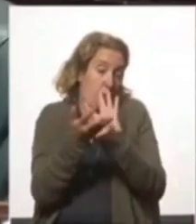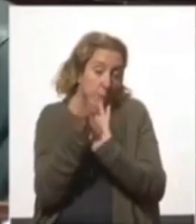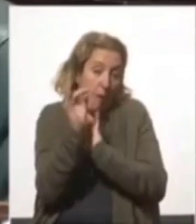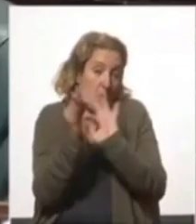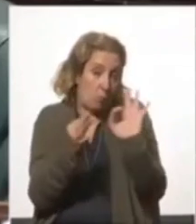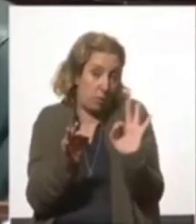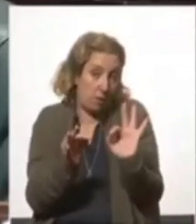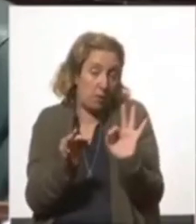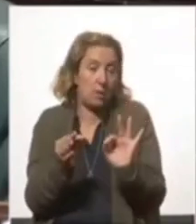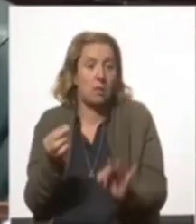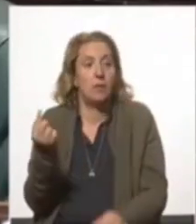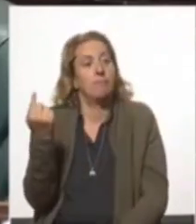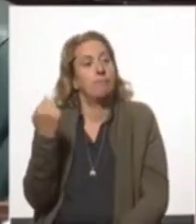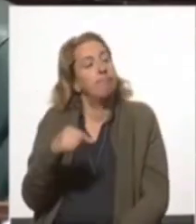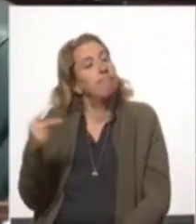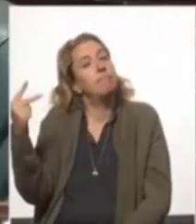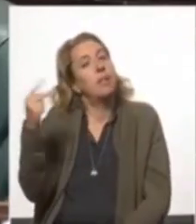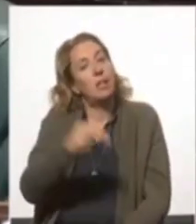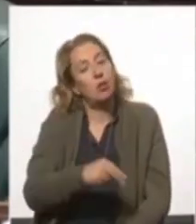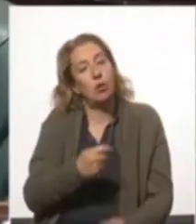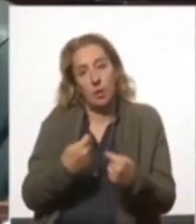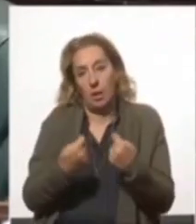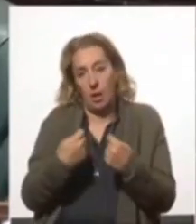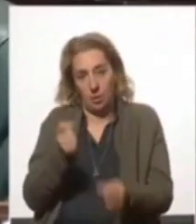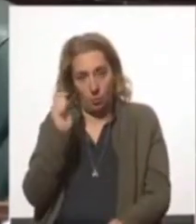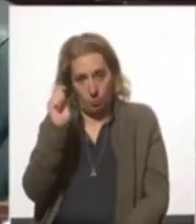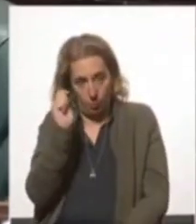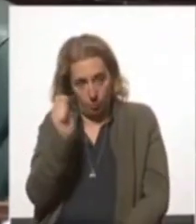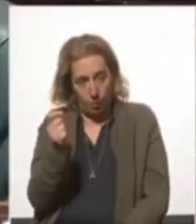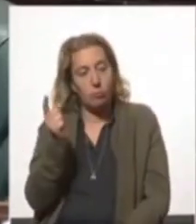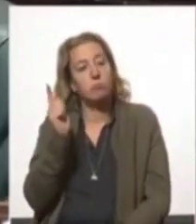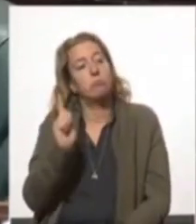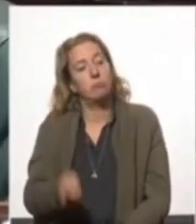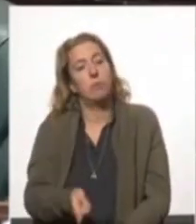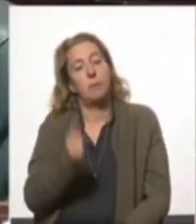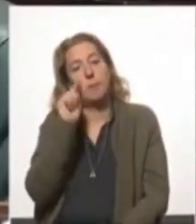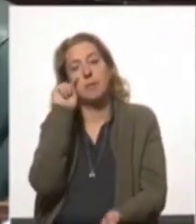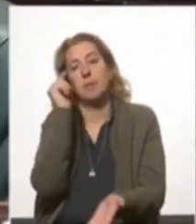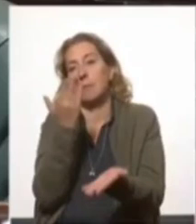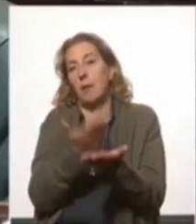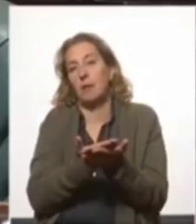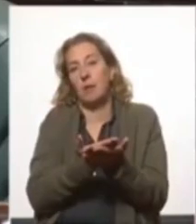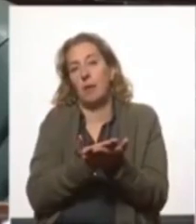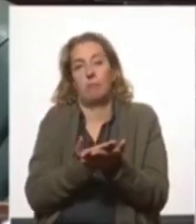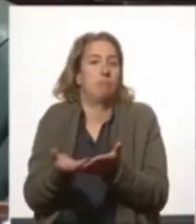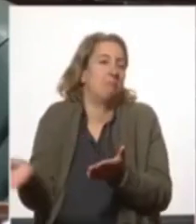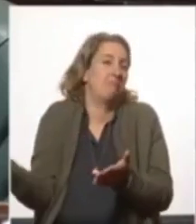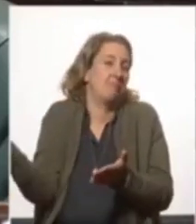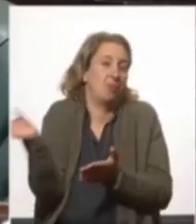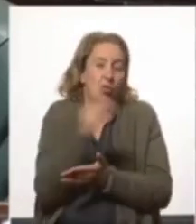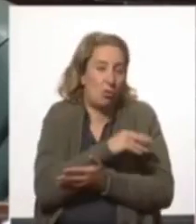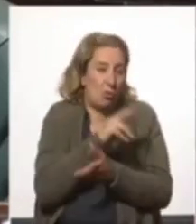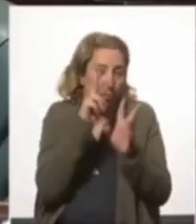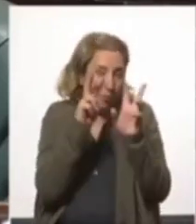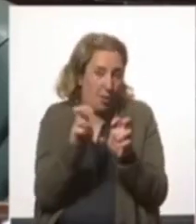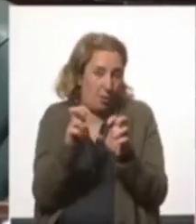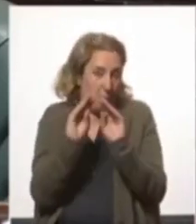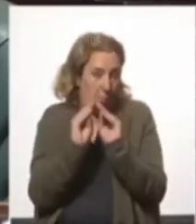Va a haber recorte en el gasto público, como también se plantea prácticamente en todos los rubros del